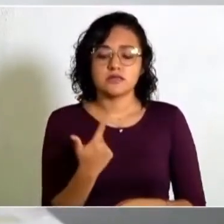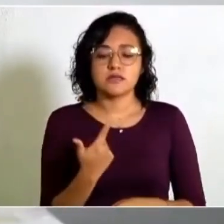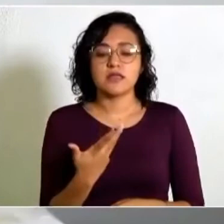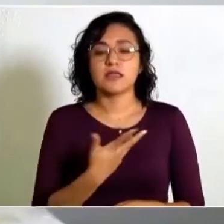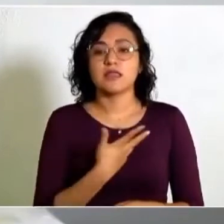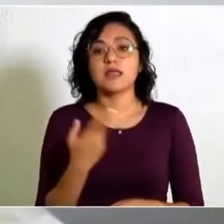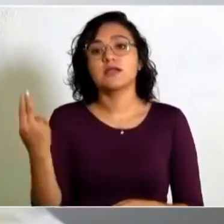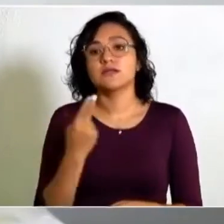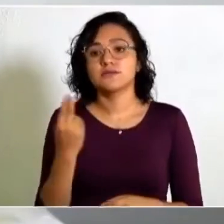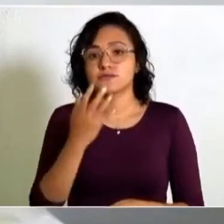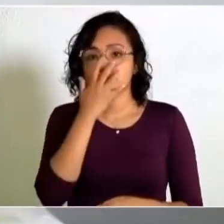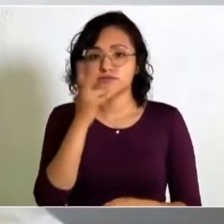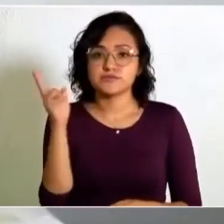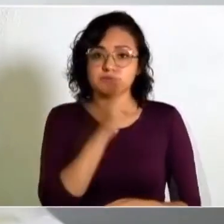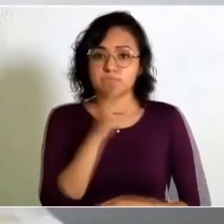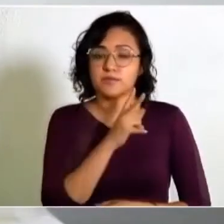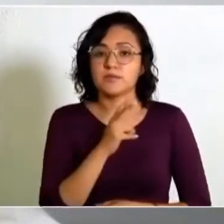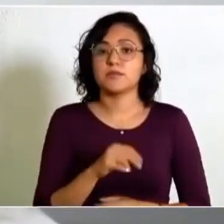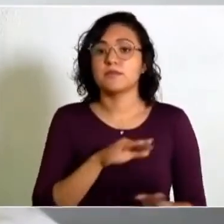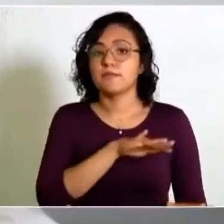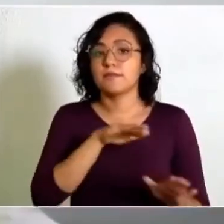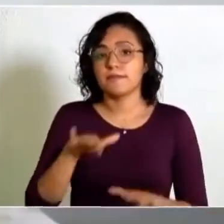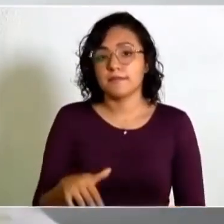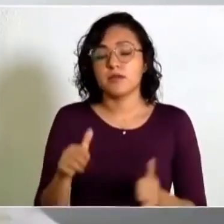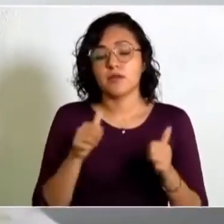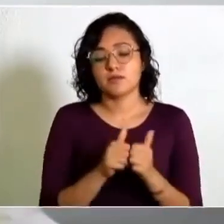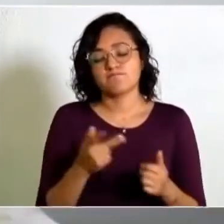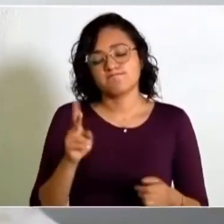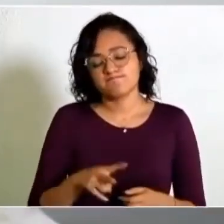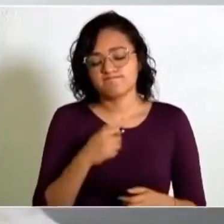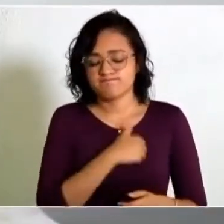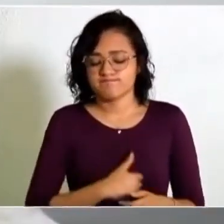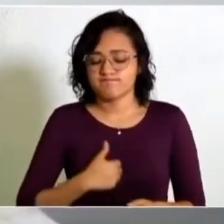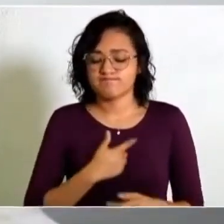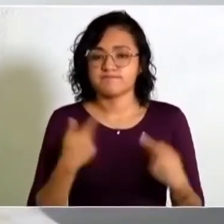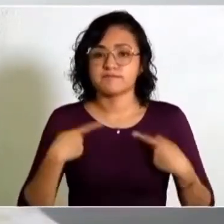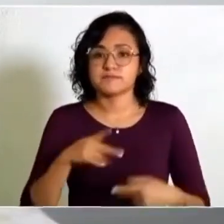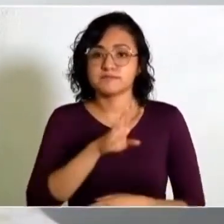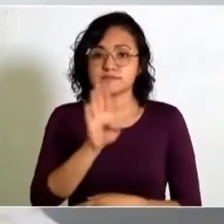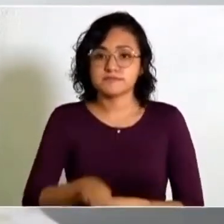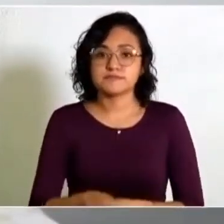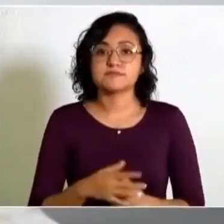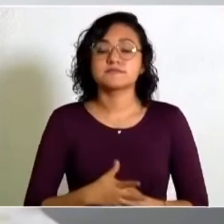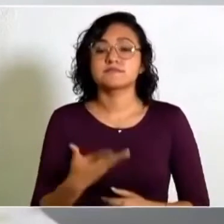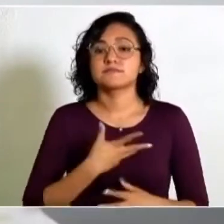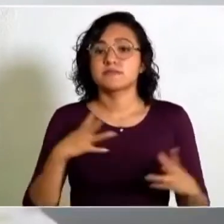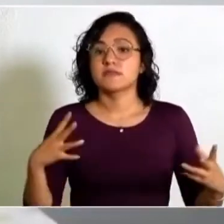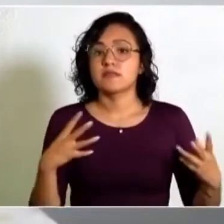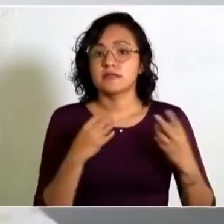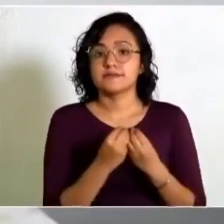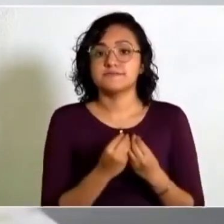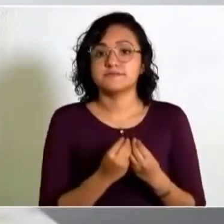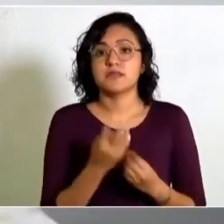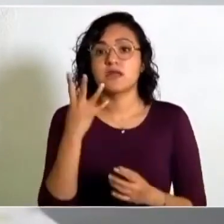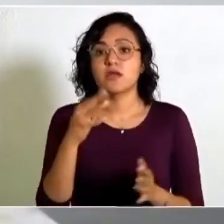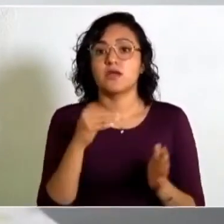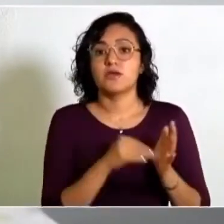ellos requieren de ventilación asistida. En lo que respecta, lamentablemente, a las defunciones, tenemos un acumulado